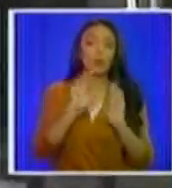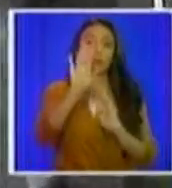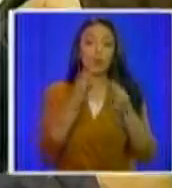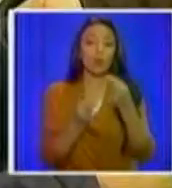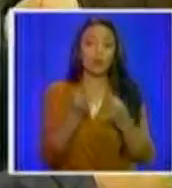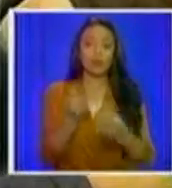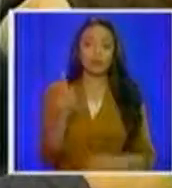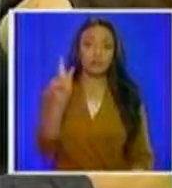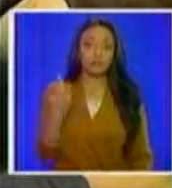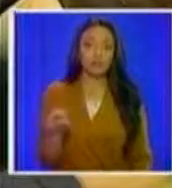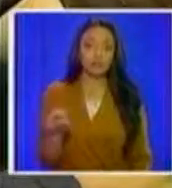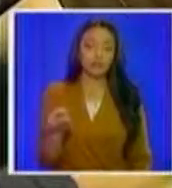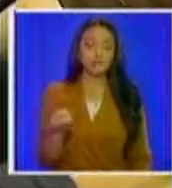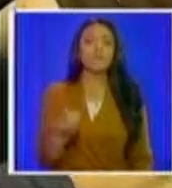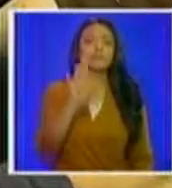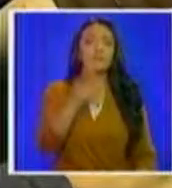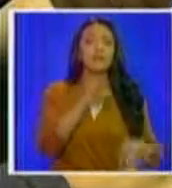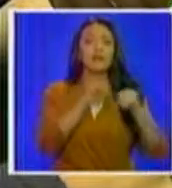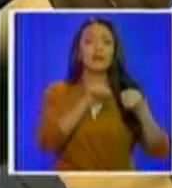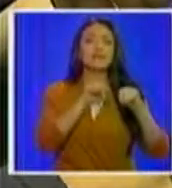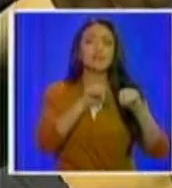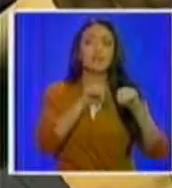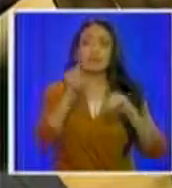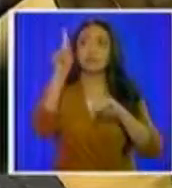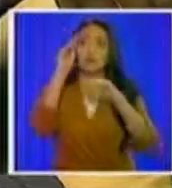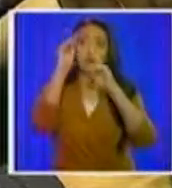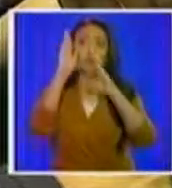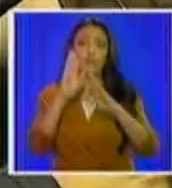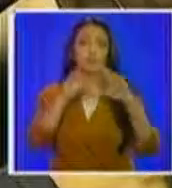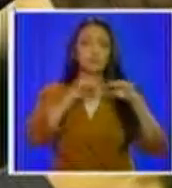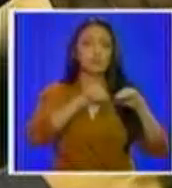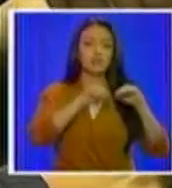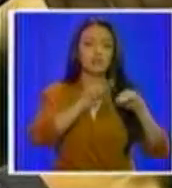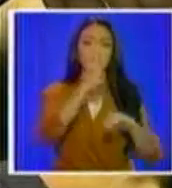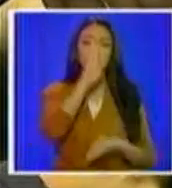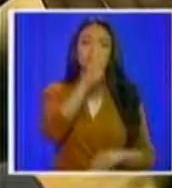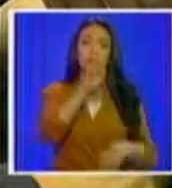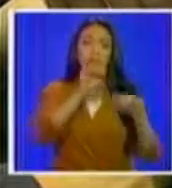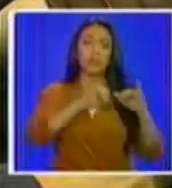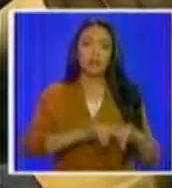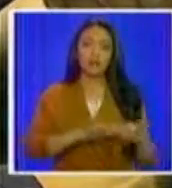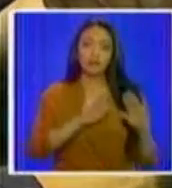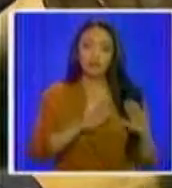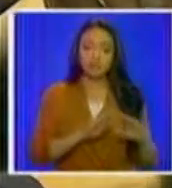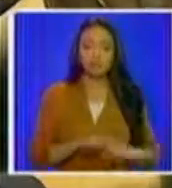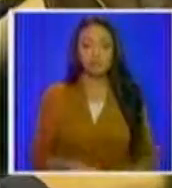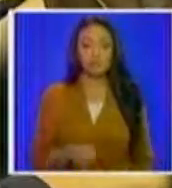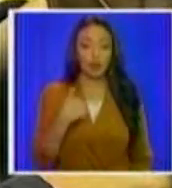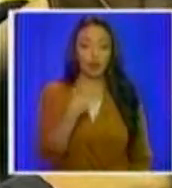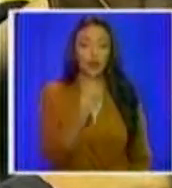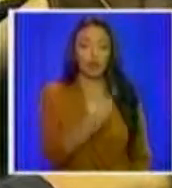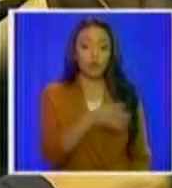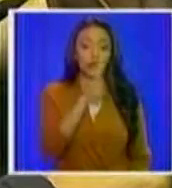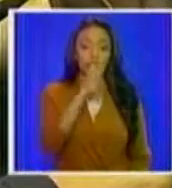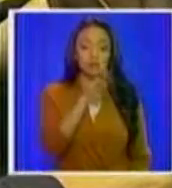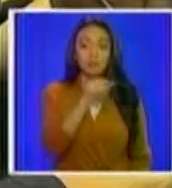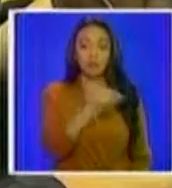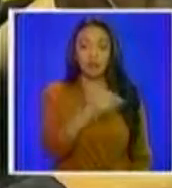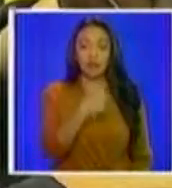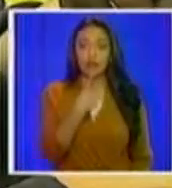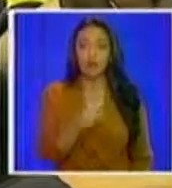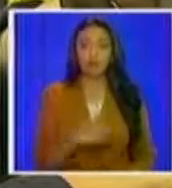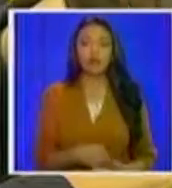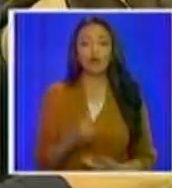Ramiro Ávila. Sus enseñanzas, digamos, estarán siempre presentes. Y yo lo que le he dicho a él es que,